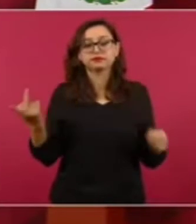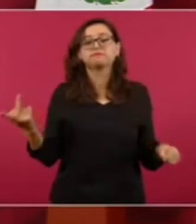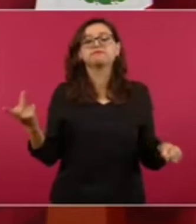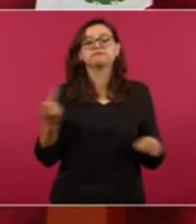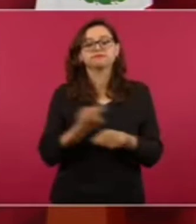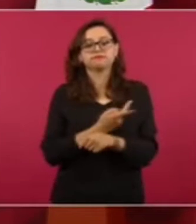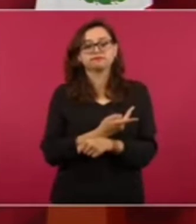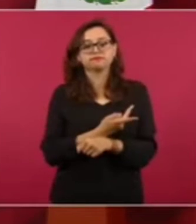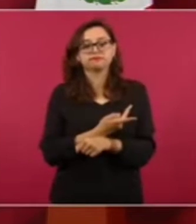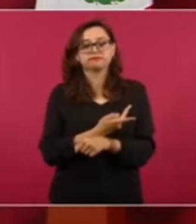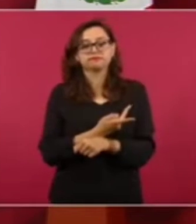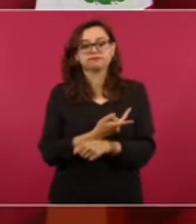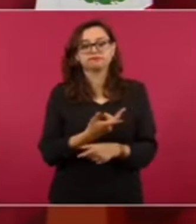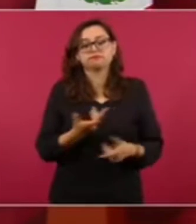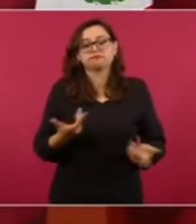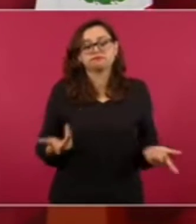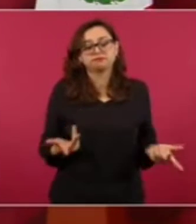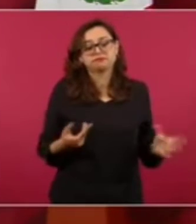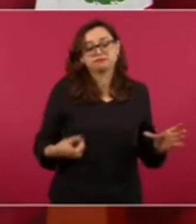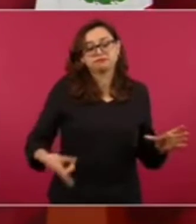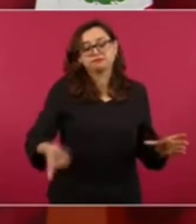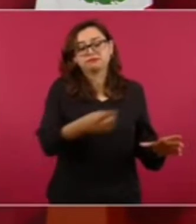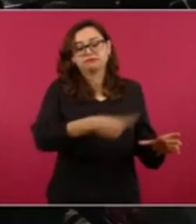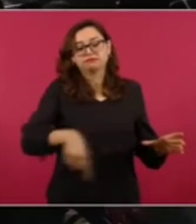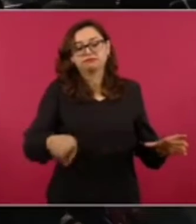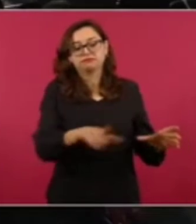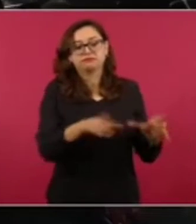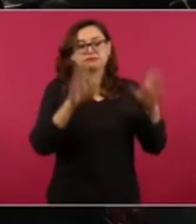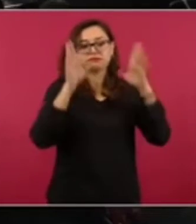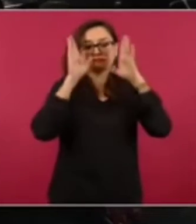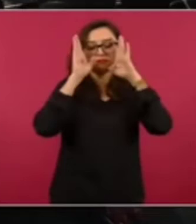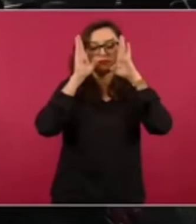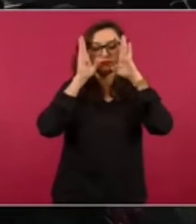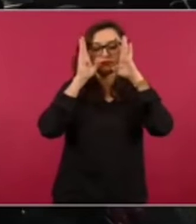es lo que caracteriza a los conservadores.